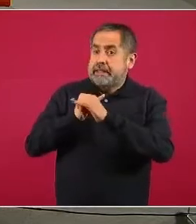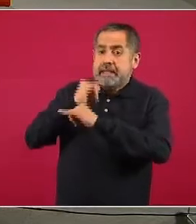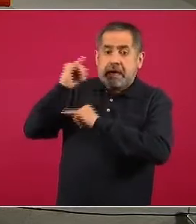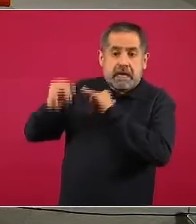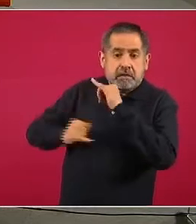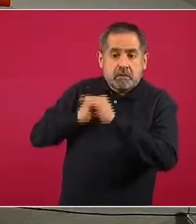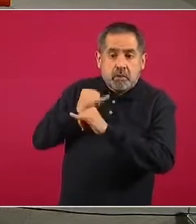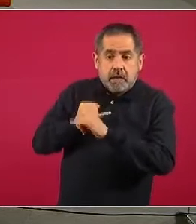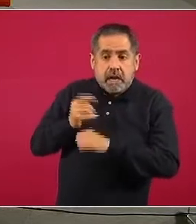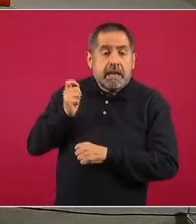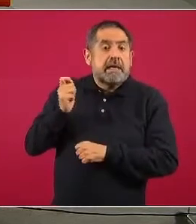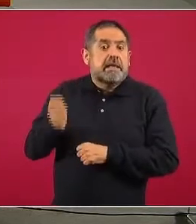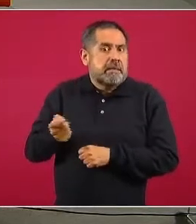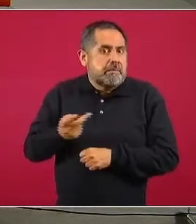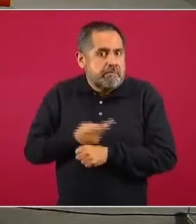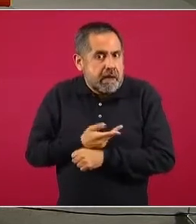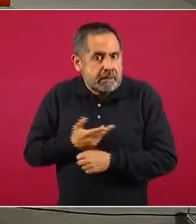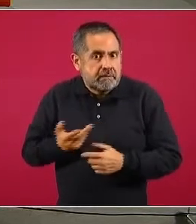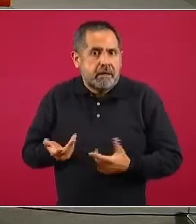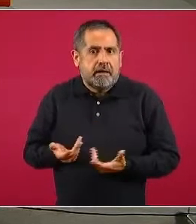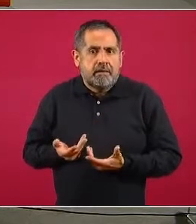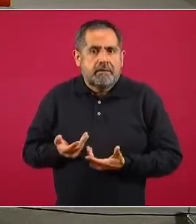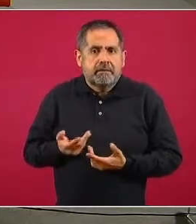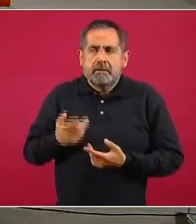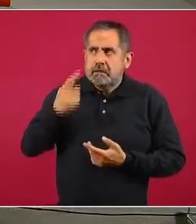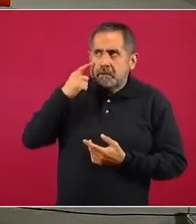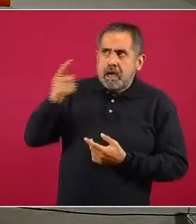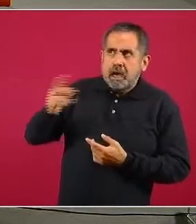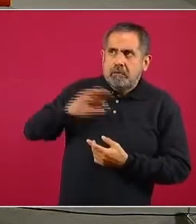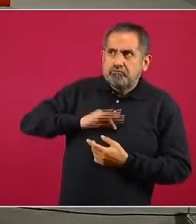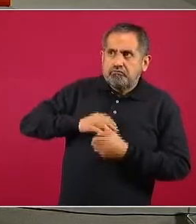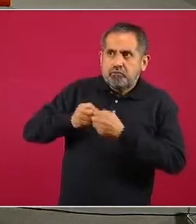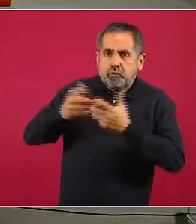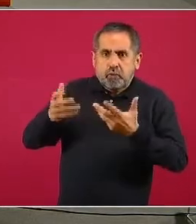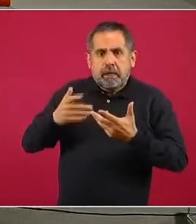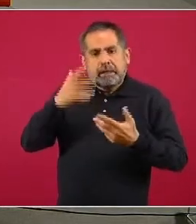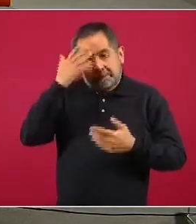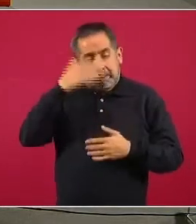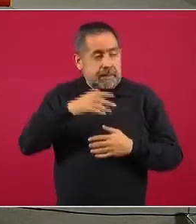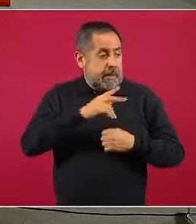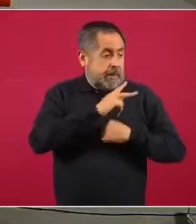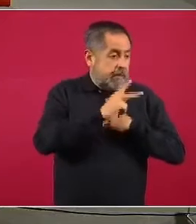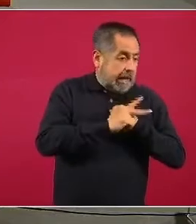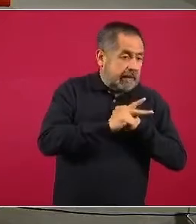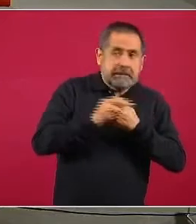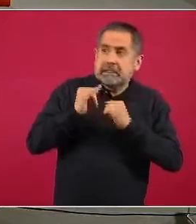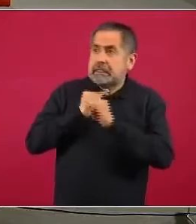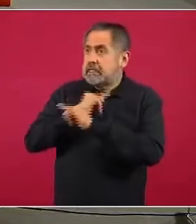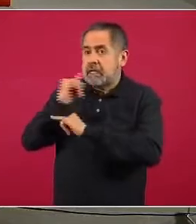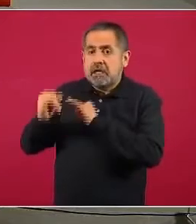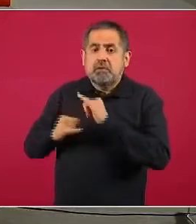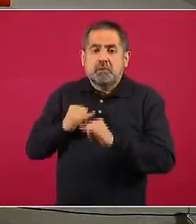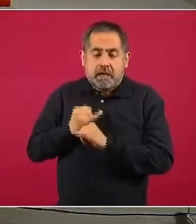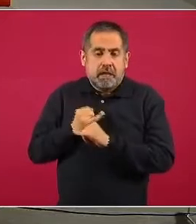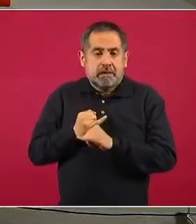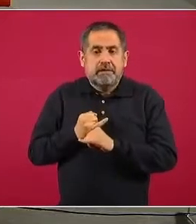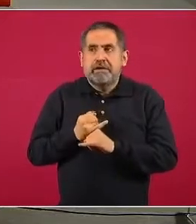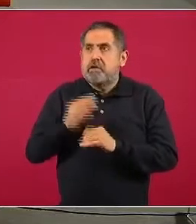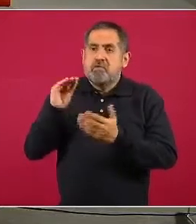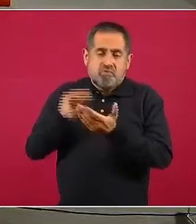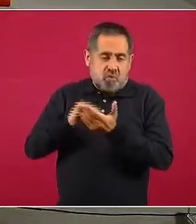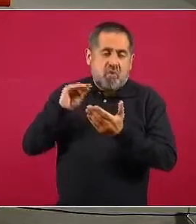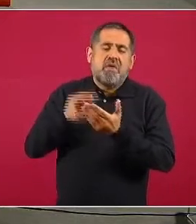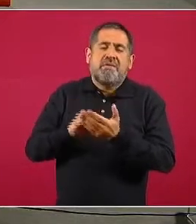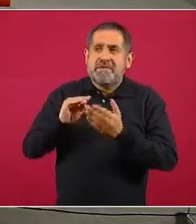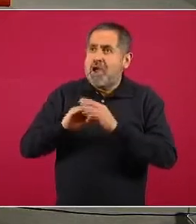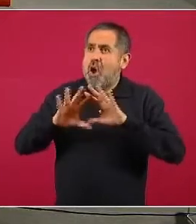internacional de la pandemia, que como sabemos, para efectos tanto del país como a nivel internacional, se mantiene activa